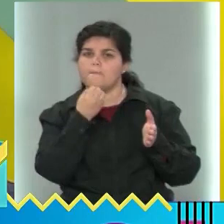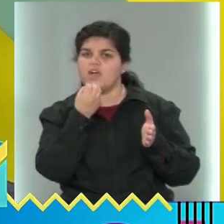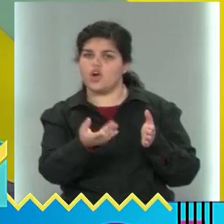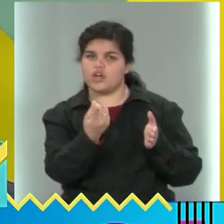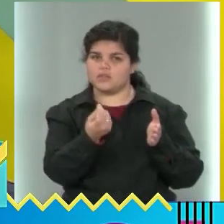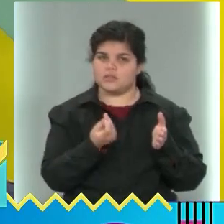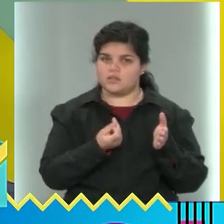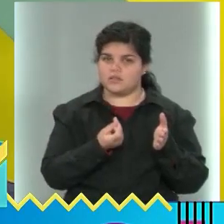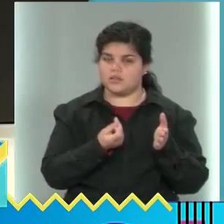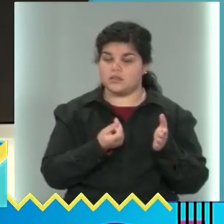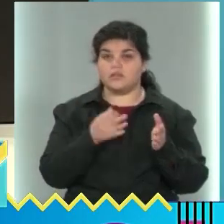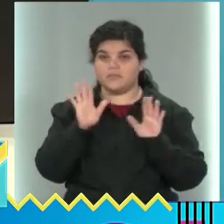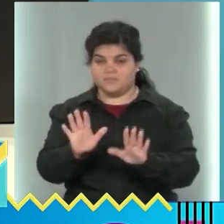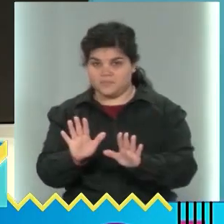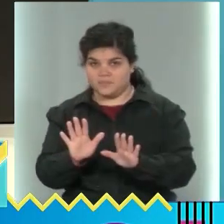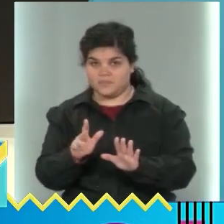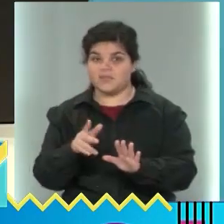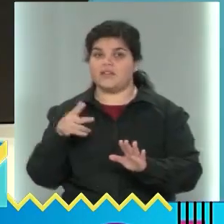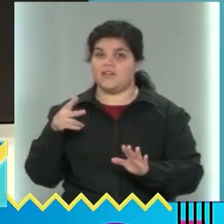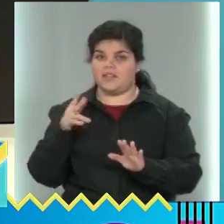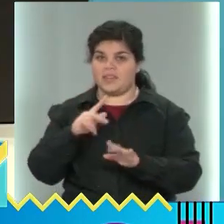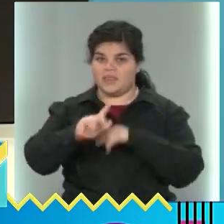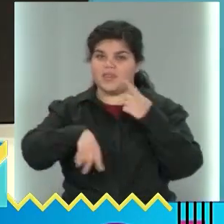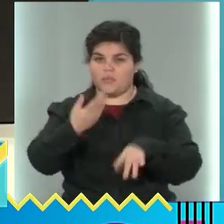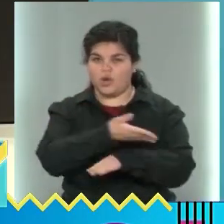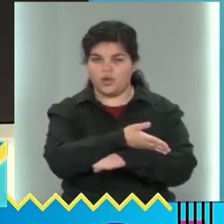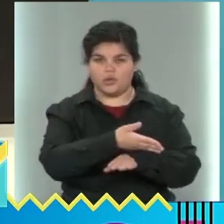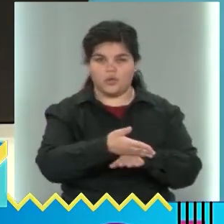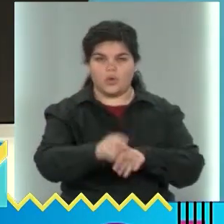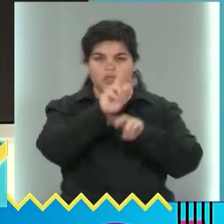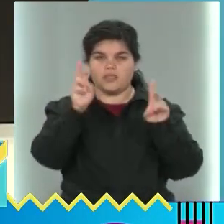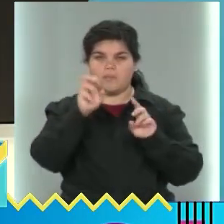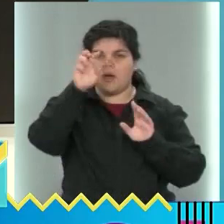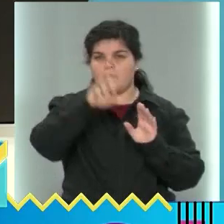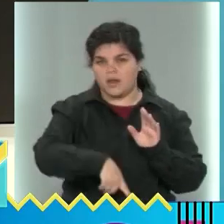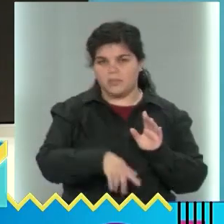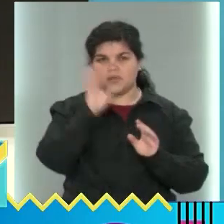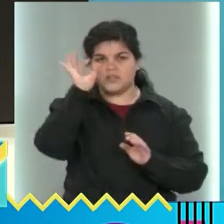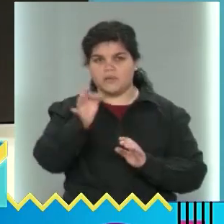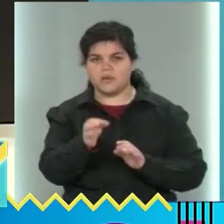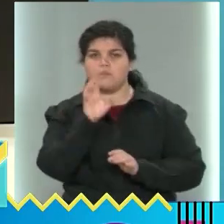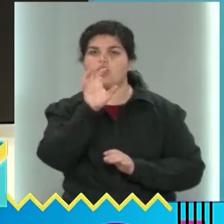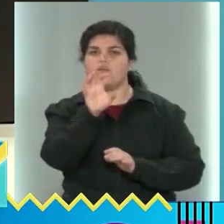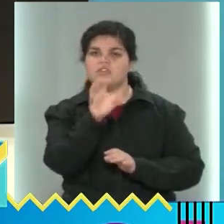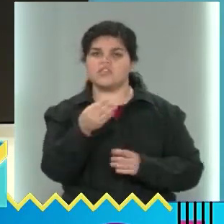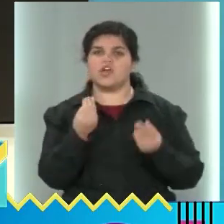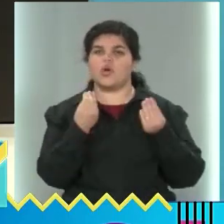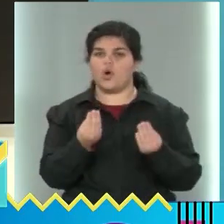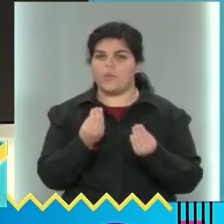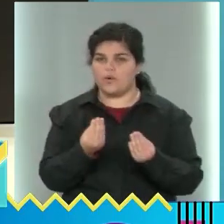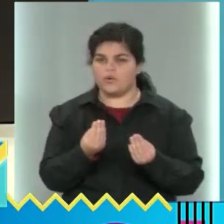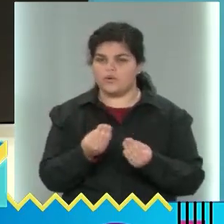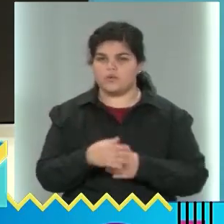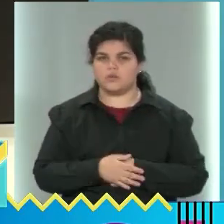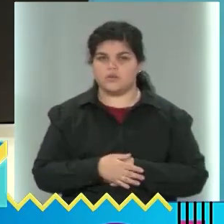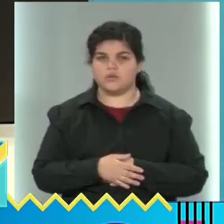Bien. Ya vamos a ir Guillermo sobre esas políticas también para ver, bueno, cómo puede una provincia, ¿sí? En el marco de